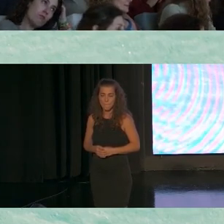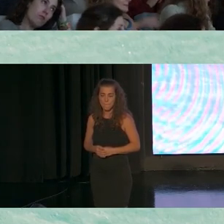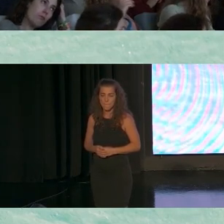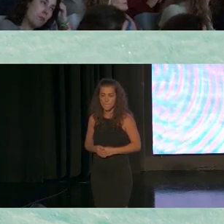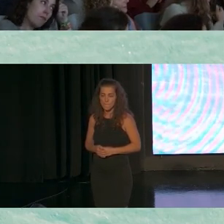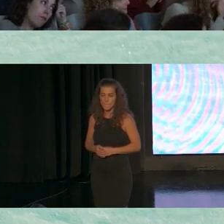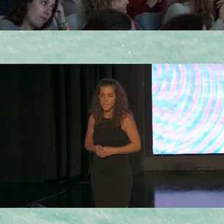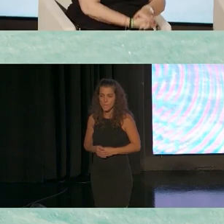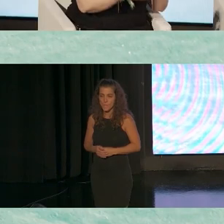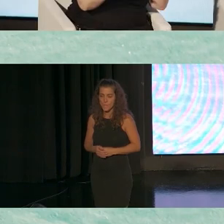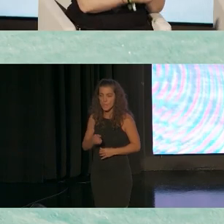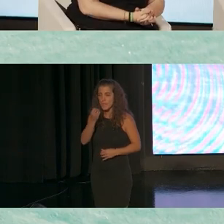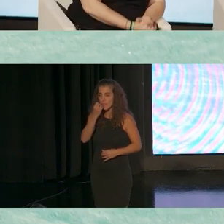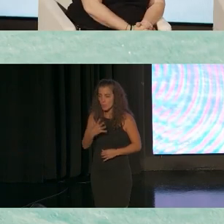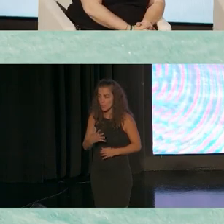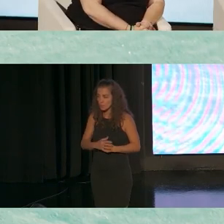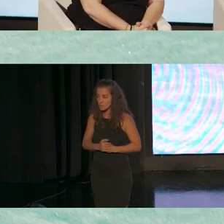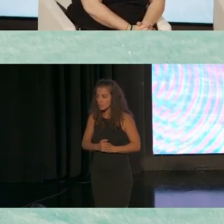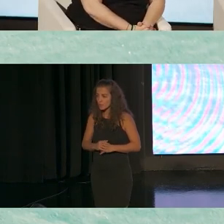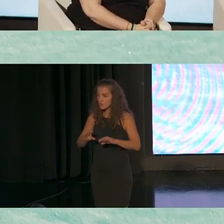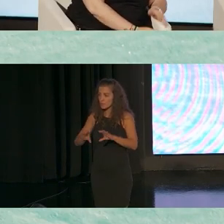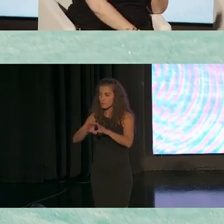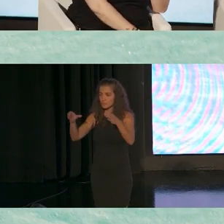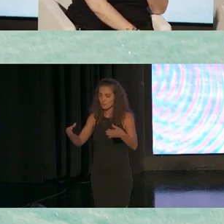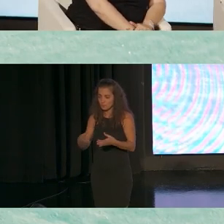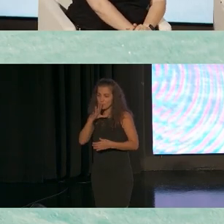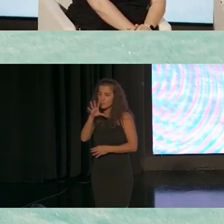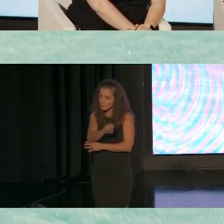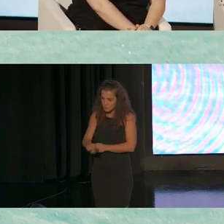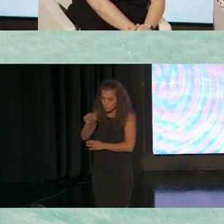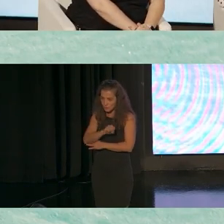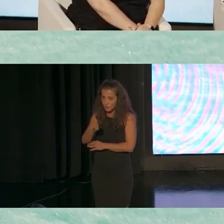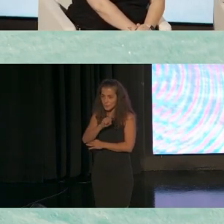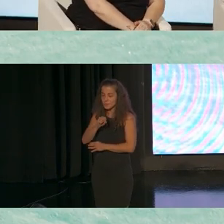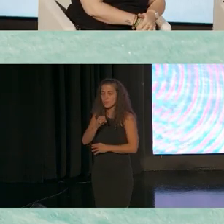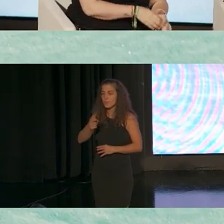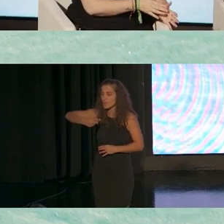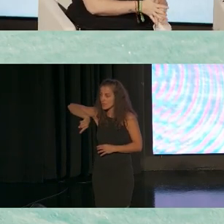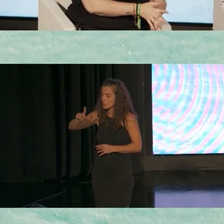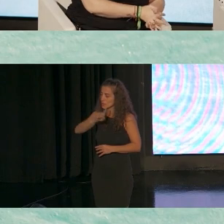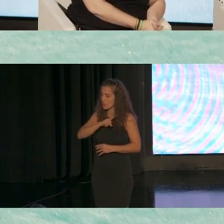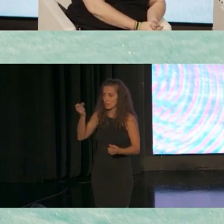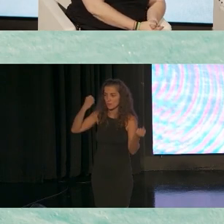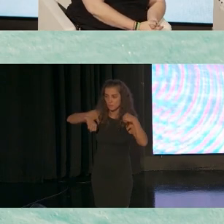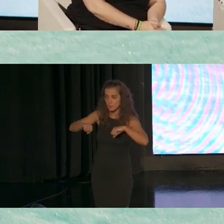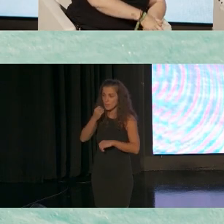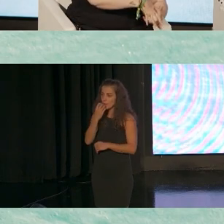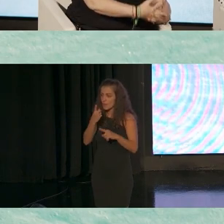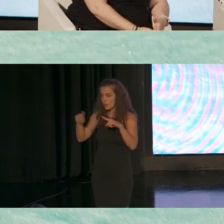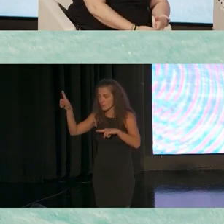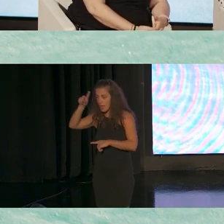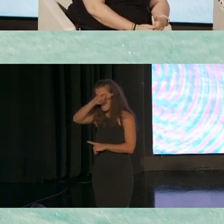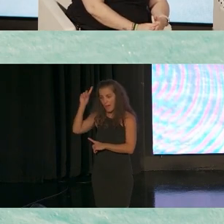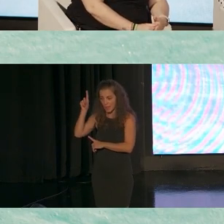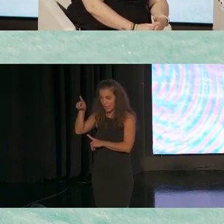perdon bueno el equipo maravilloso nos trataron con az nos derivaron a Madrid se